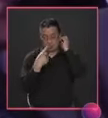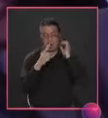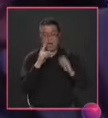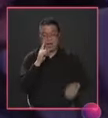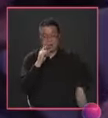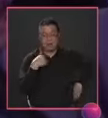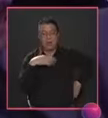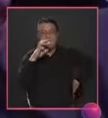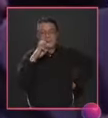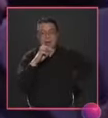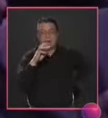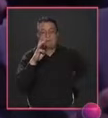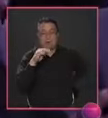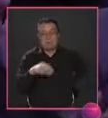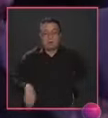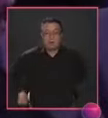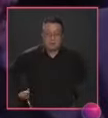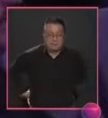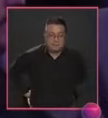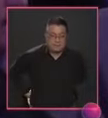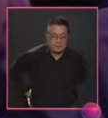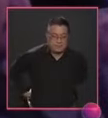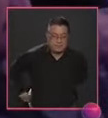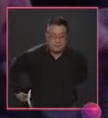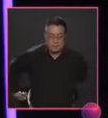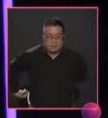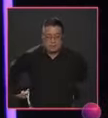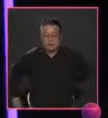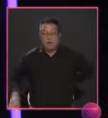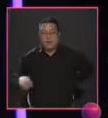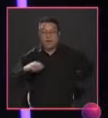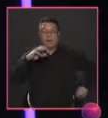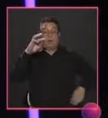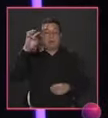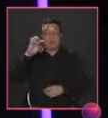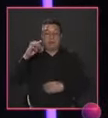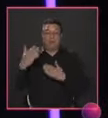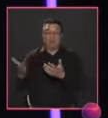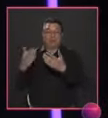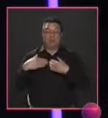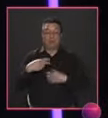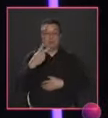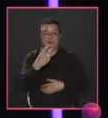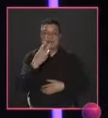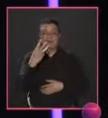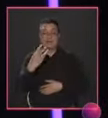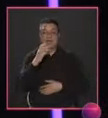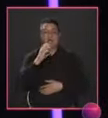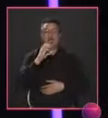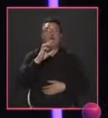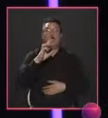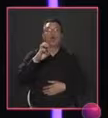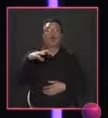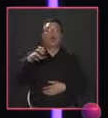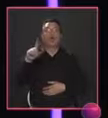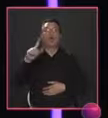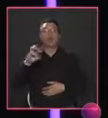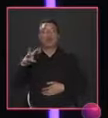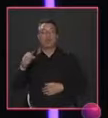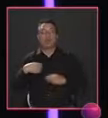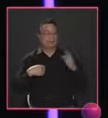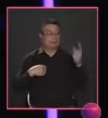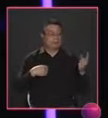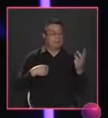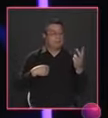tenemos un padre y una madre. Nuestro padre nos aporta 23 cromosomas haploides y nuestra madre otra copia con 23 más. Estos